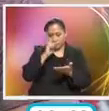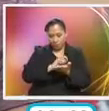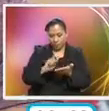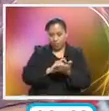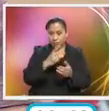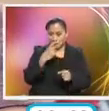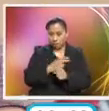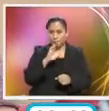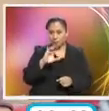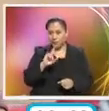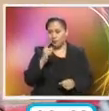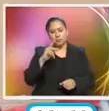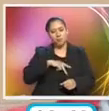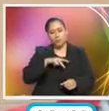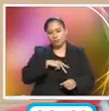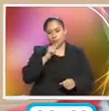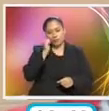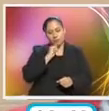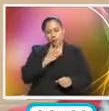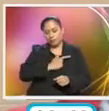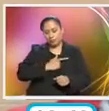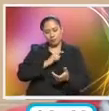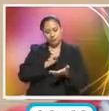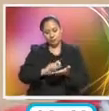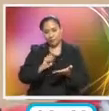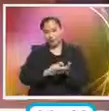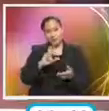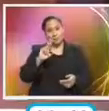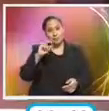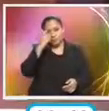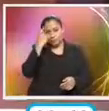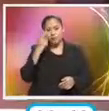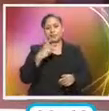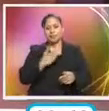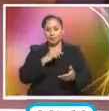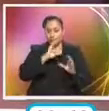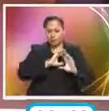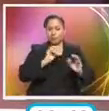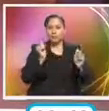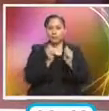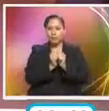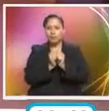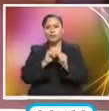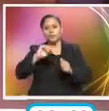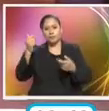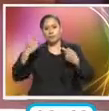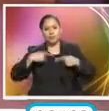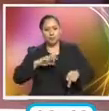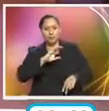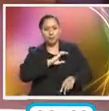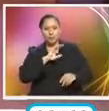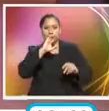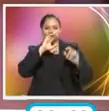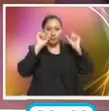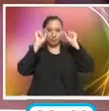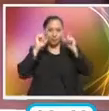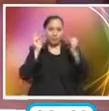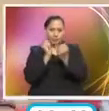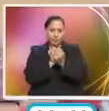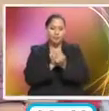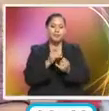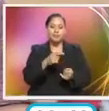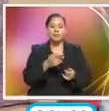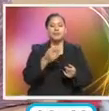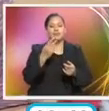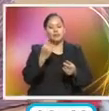Sí, obviamente a mí me gusta siempre componer rolas con Eso no es mis fácil. amigos. Tengo ahí rolitas con varias personas que quiero y que admiro y pues